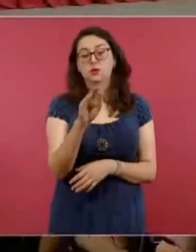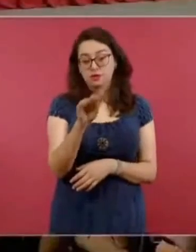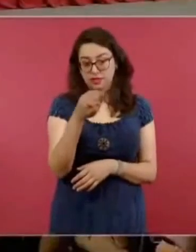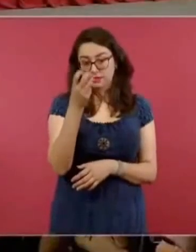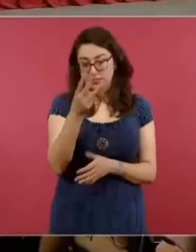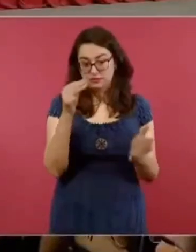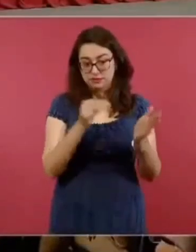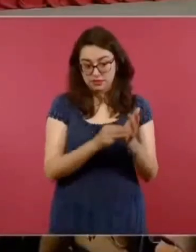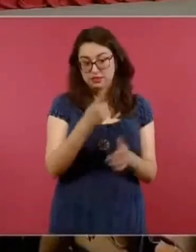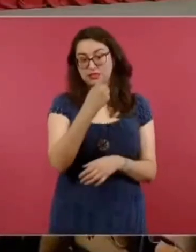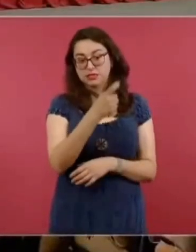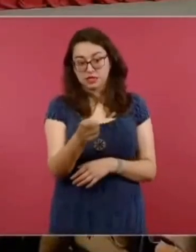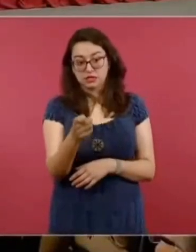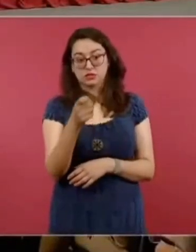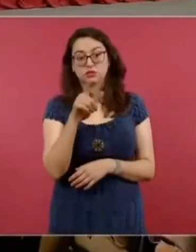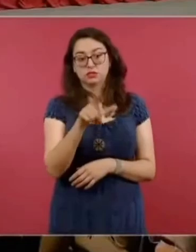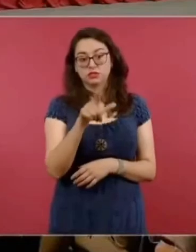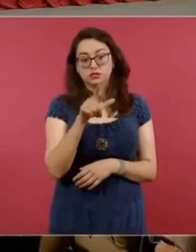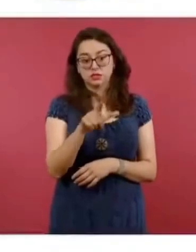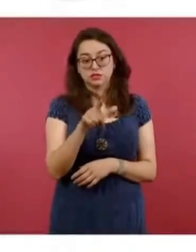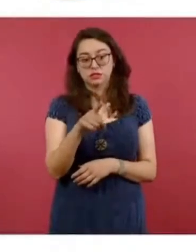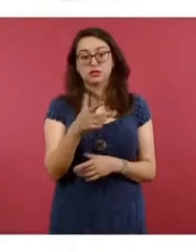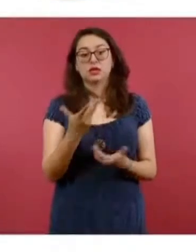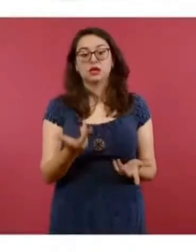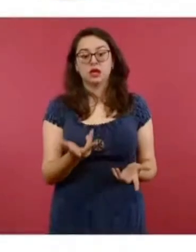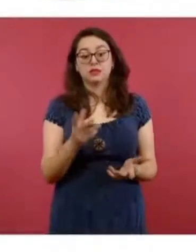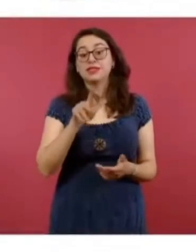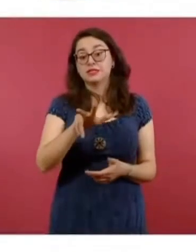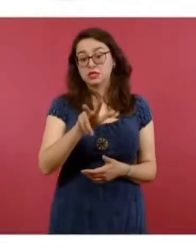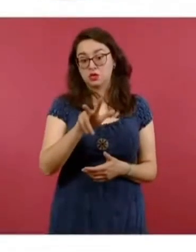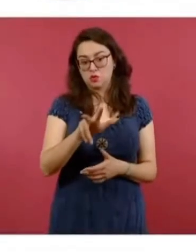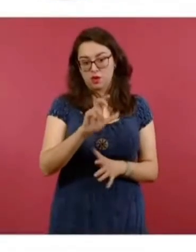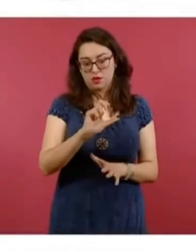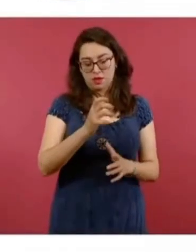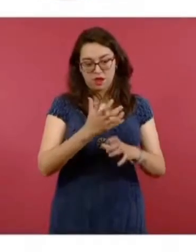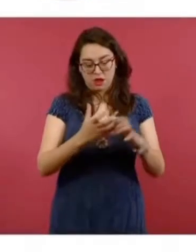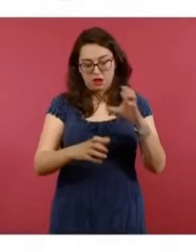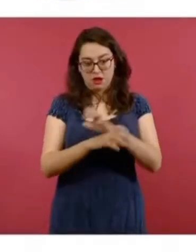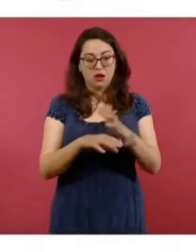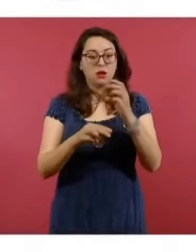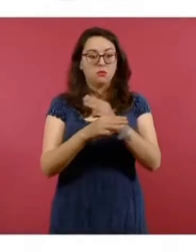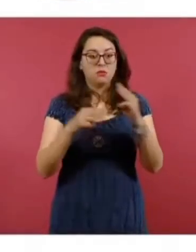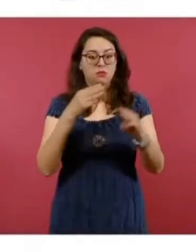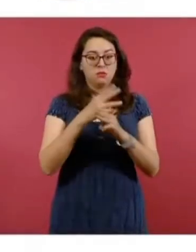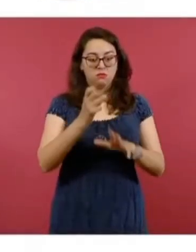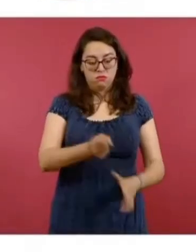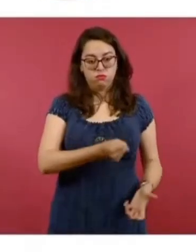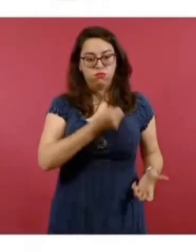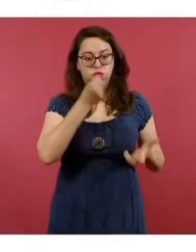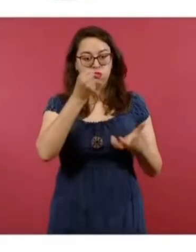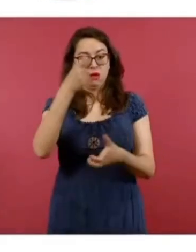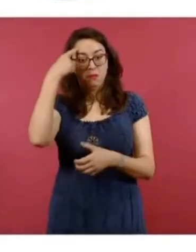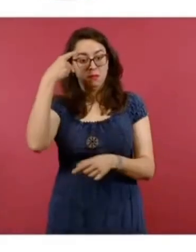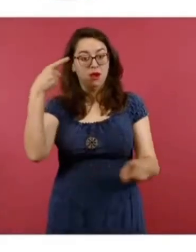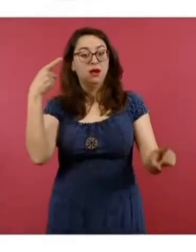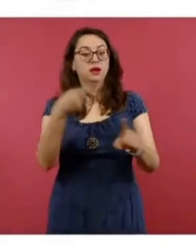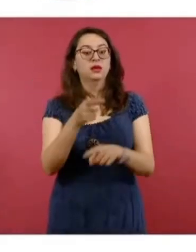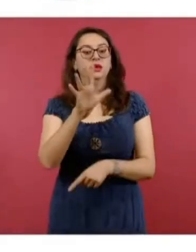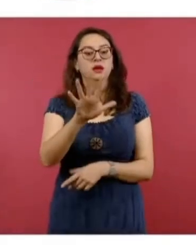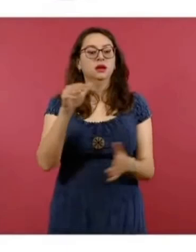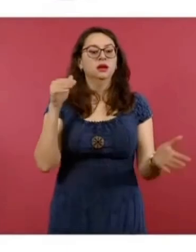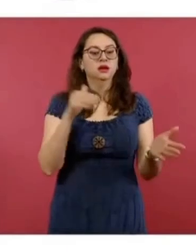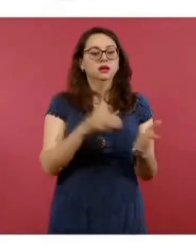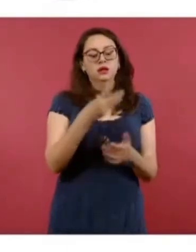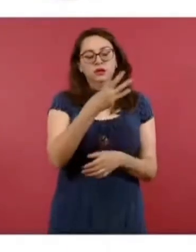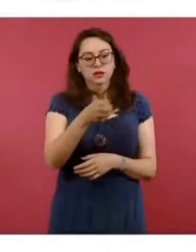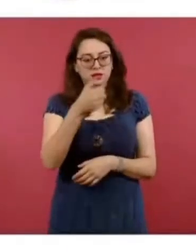193,919 equipos médicos por un monto de 132 millones de pesos para equipar 5,306